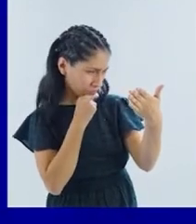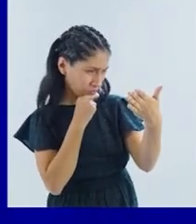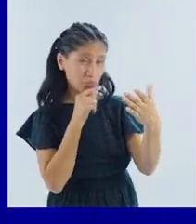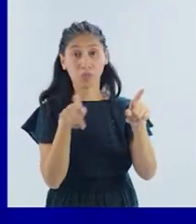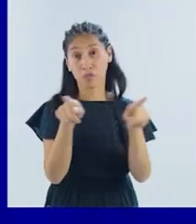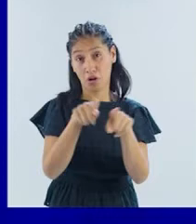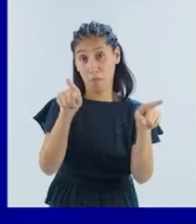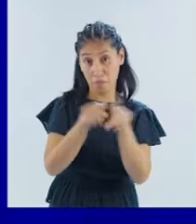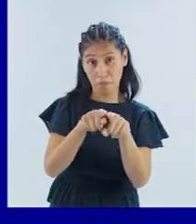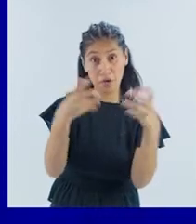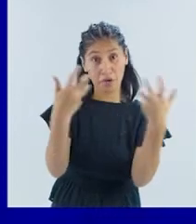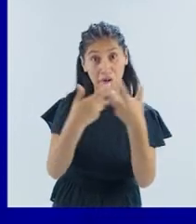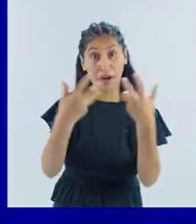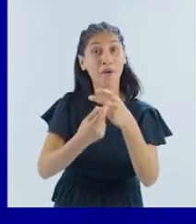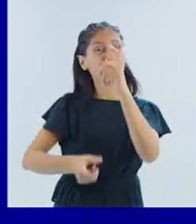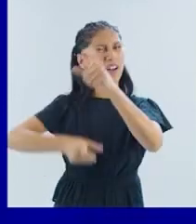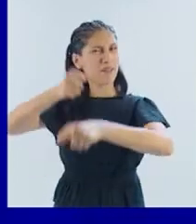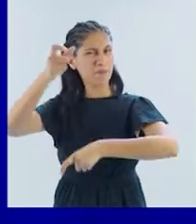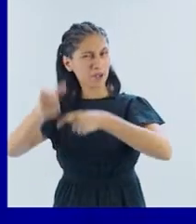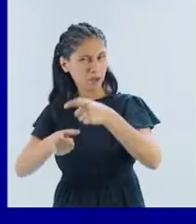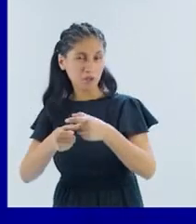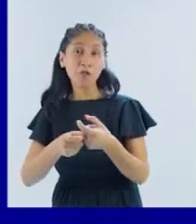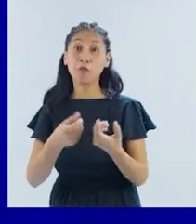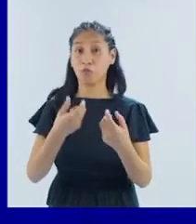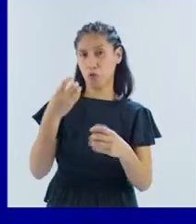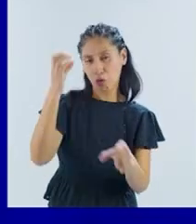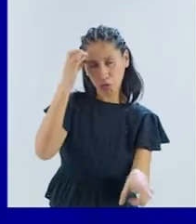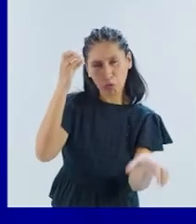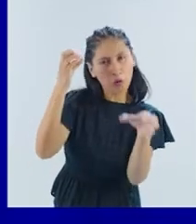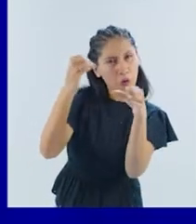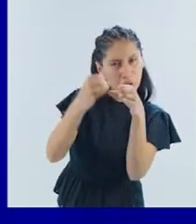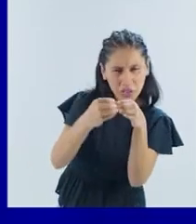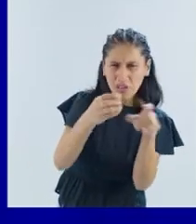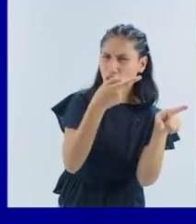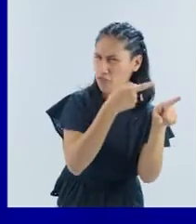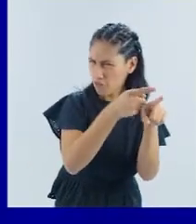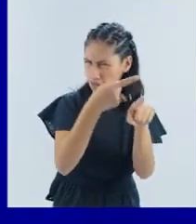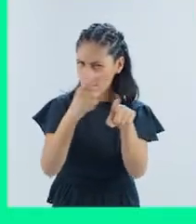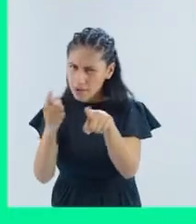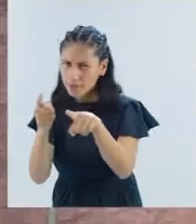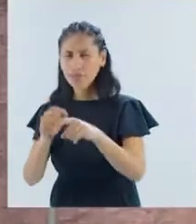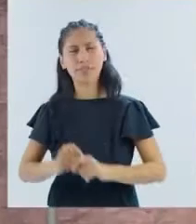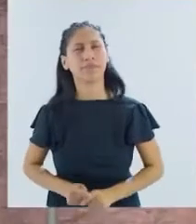por personalidades políticas en eventos públicos suelen tener argumentos de este